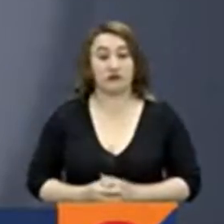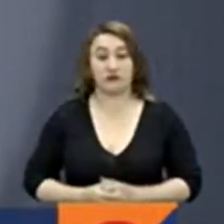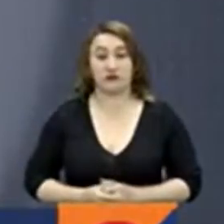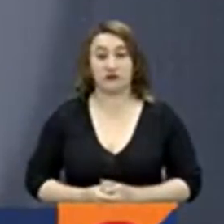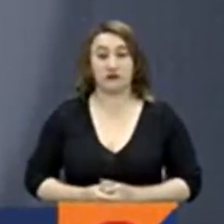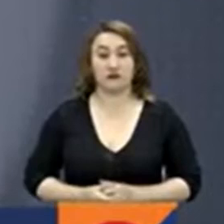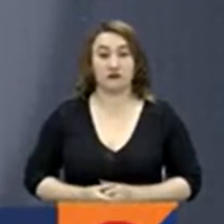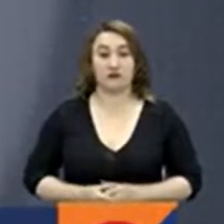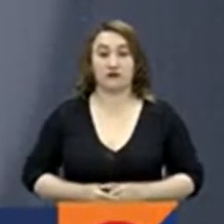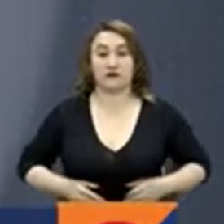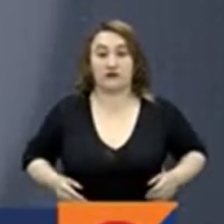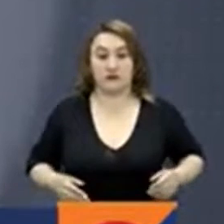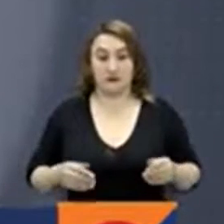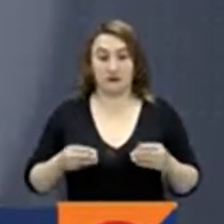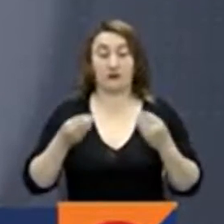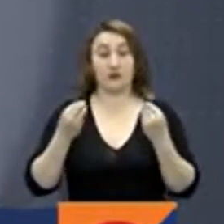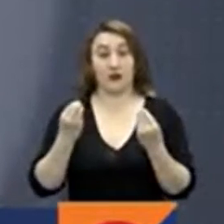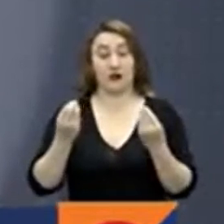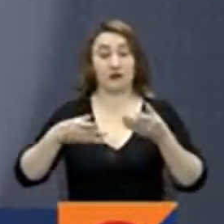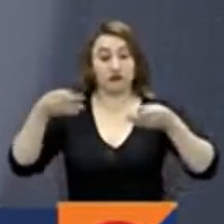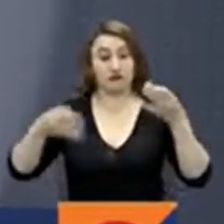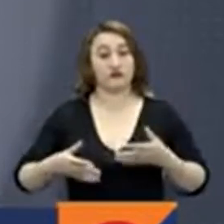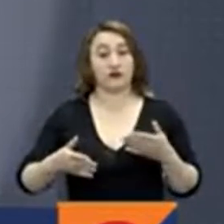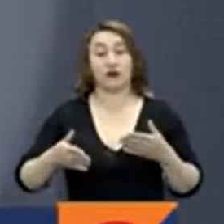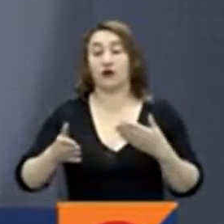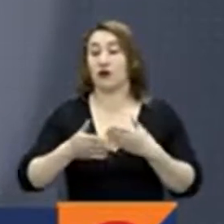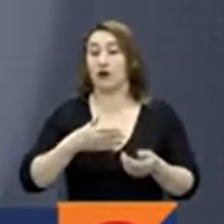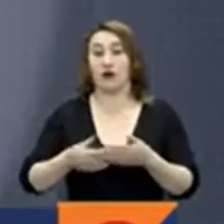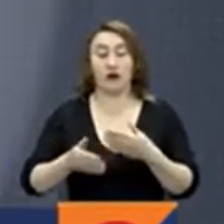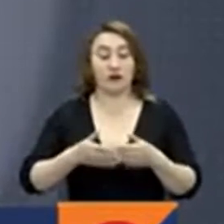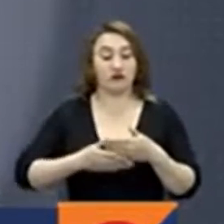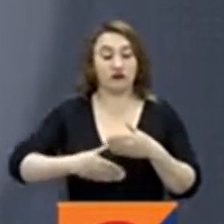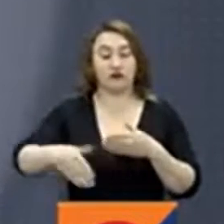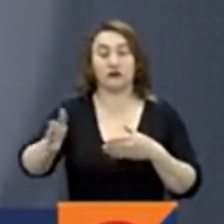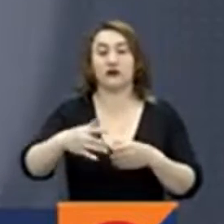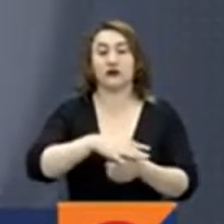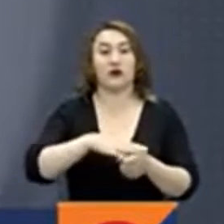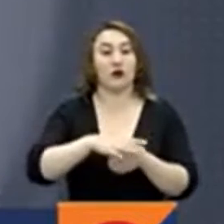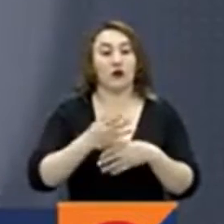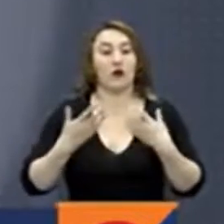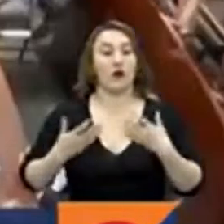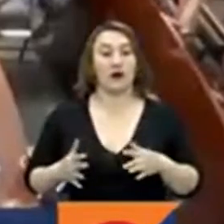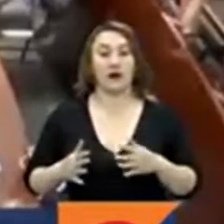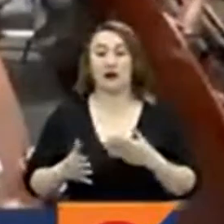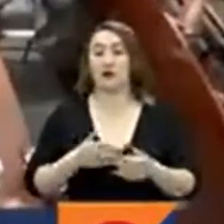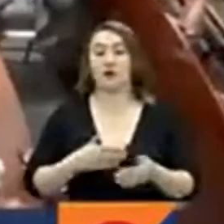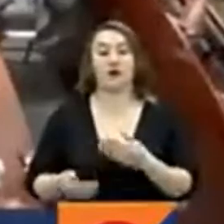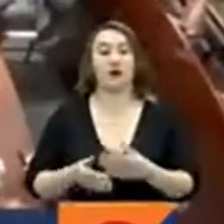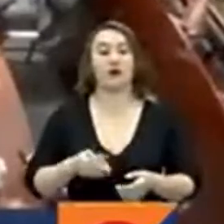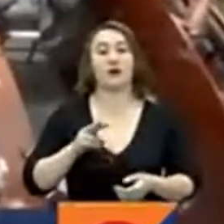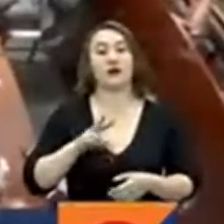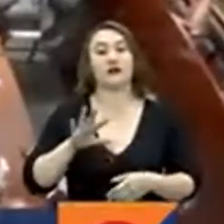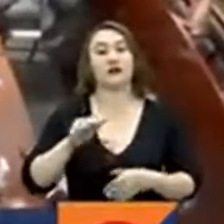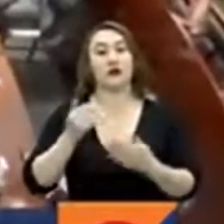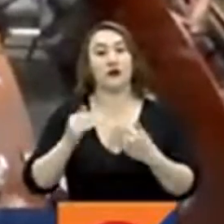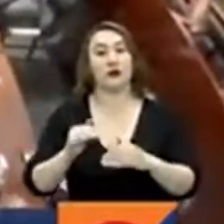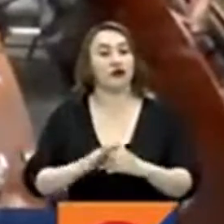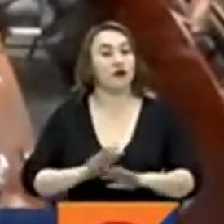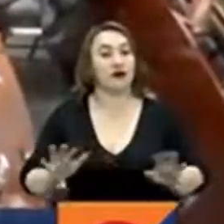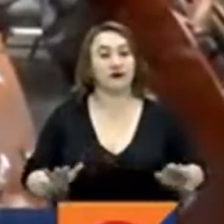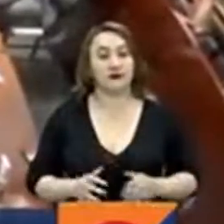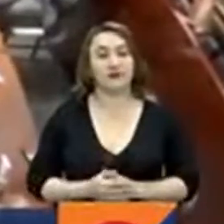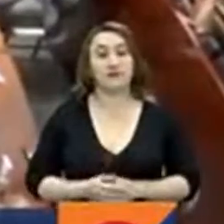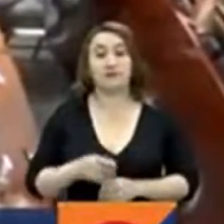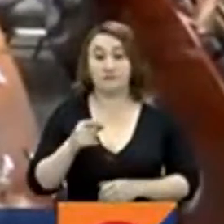quede institucionalizado que en cualquier periodo, bajo cualquier circunstancia, sea de 25 salarios mínimos. Castiga con pérdida de investidura a